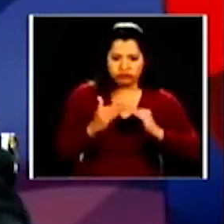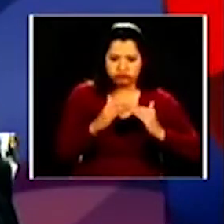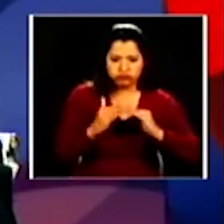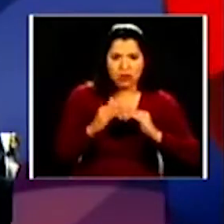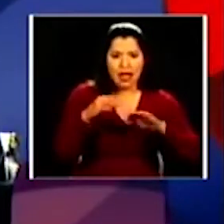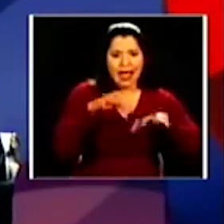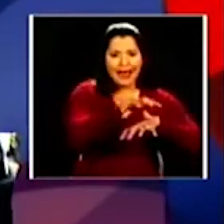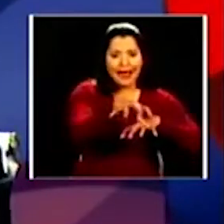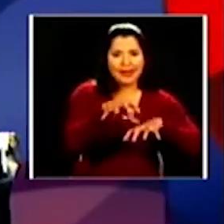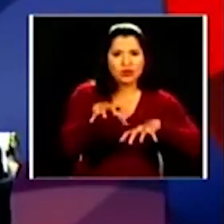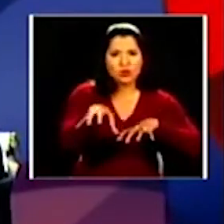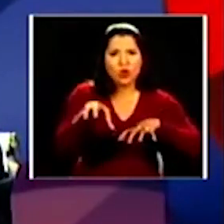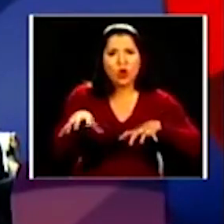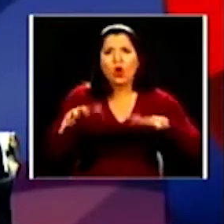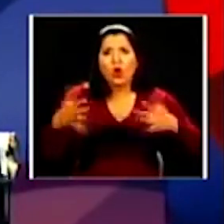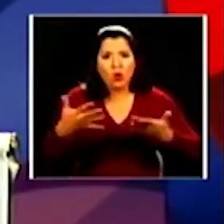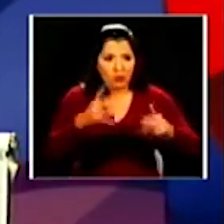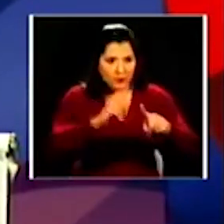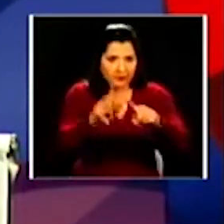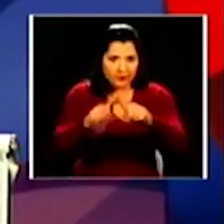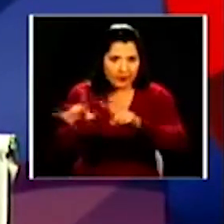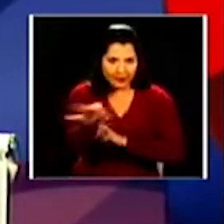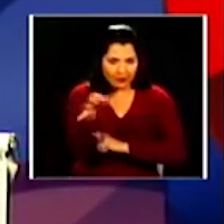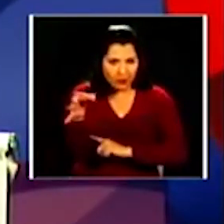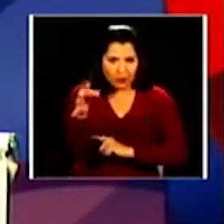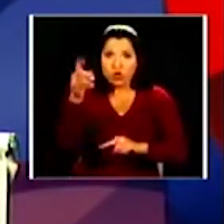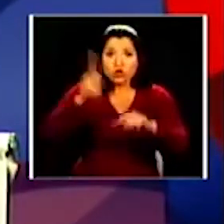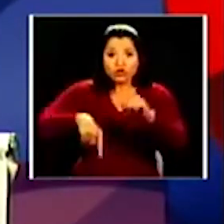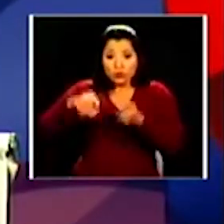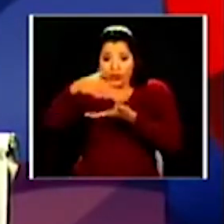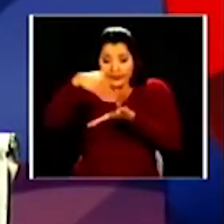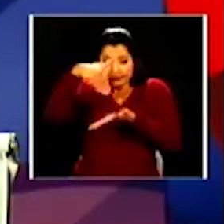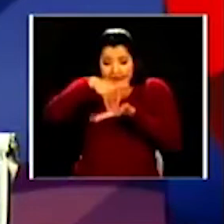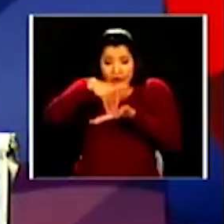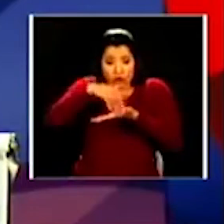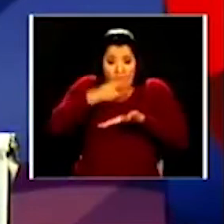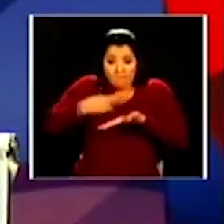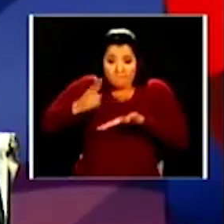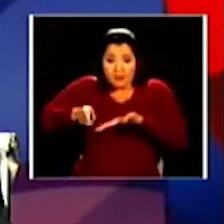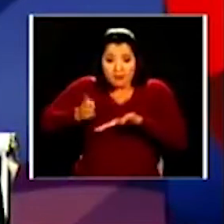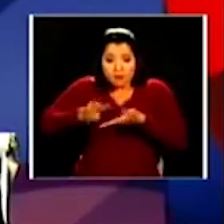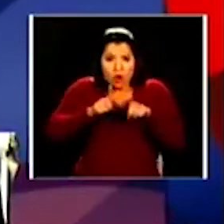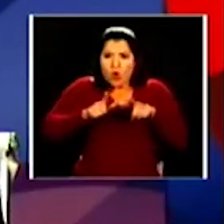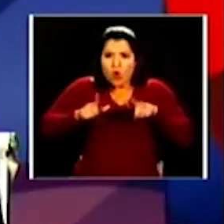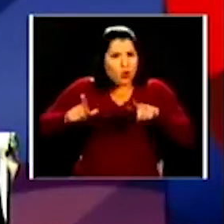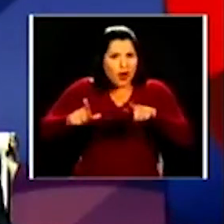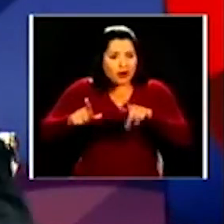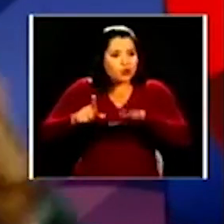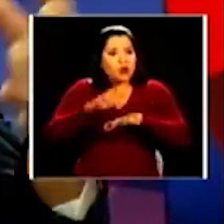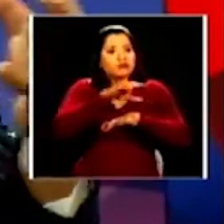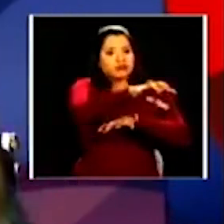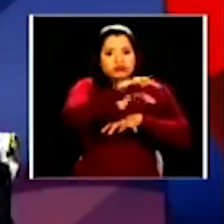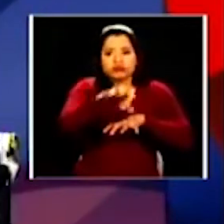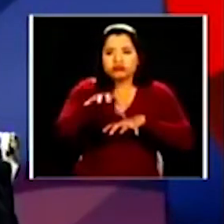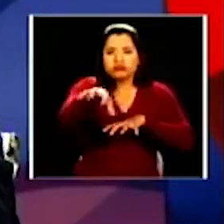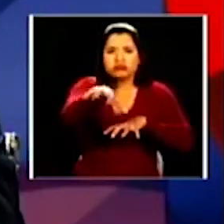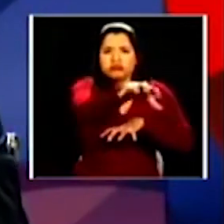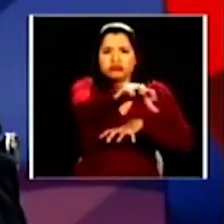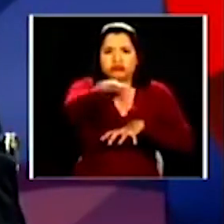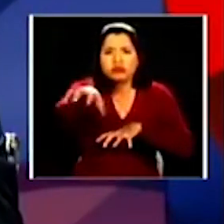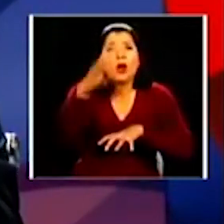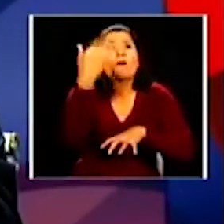genera de maneras distintas. No puede ser centralizado que se genere empleo porque seguirá pasando, lo que pasa es que se acumula